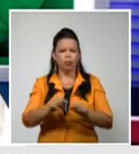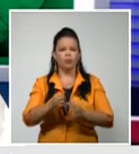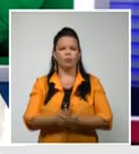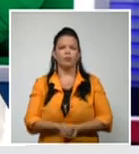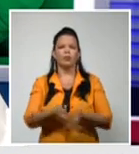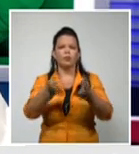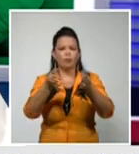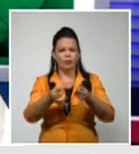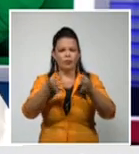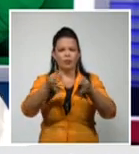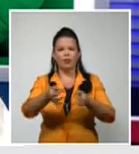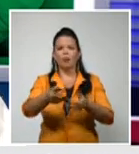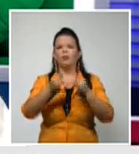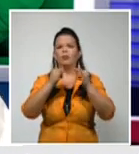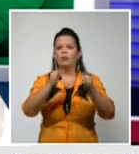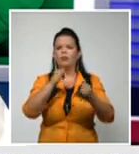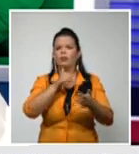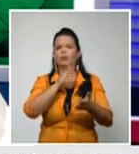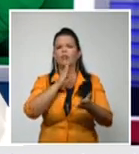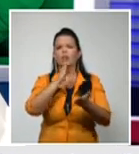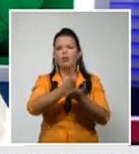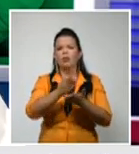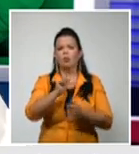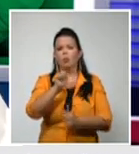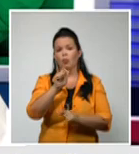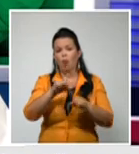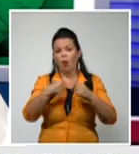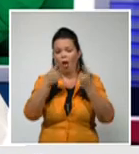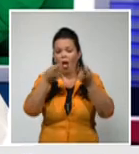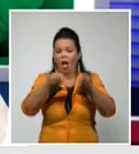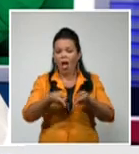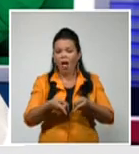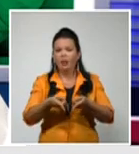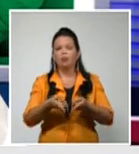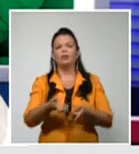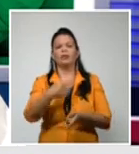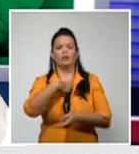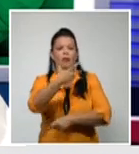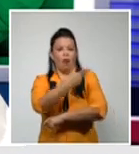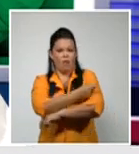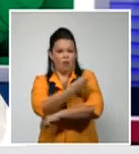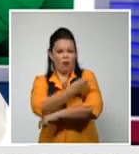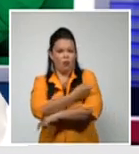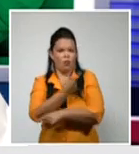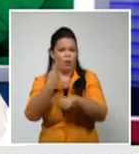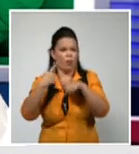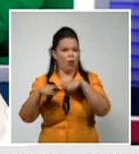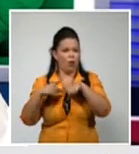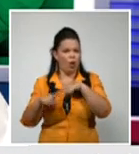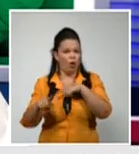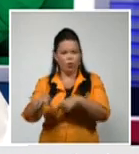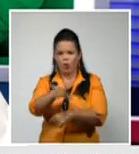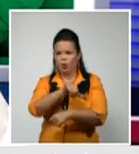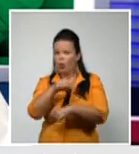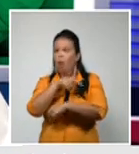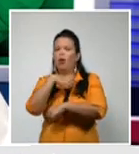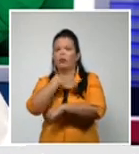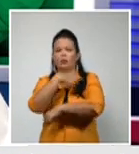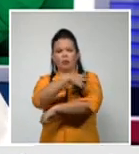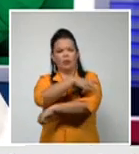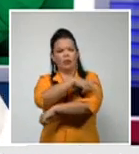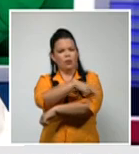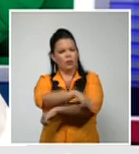es el que ha ido avanzando más en la vacunación, pero hay otros que también van avanzando. Y vemos también cómo hay